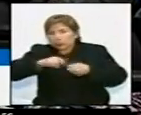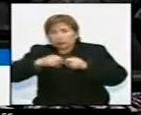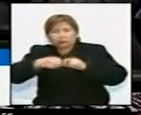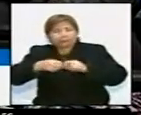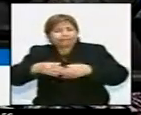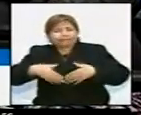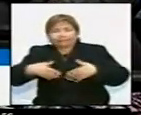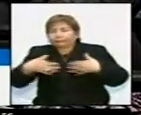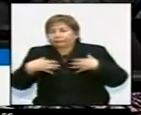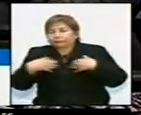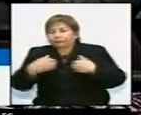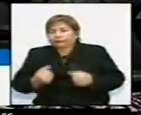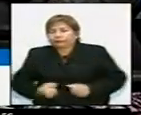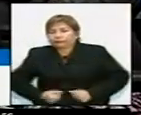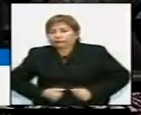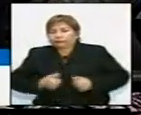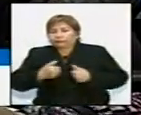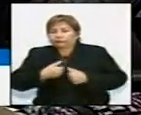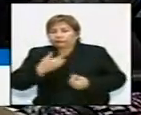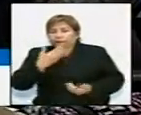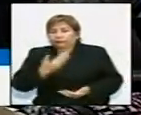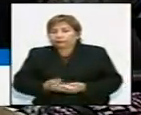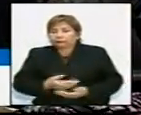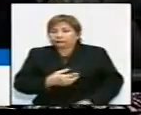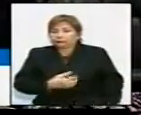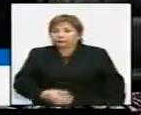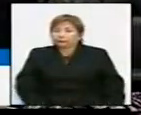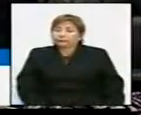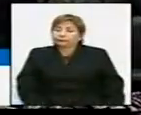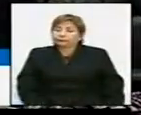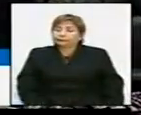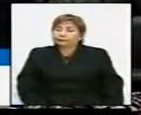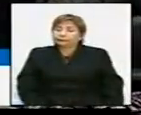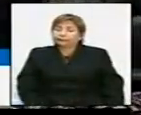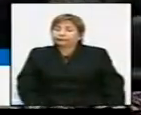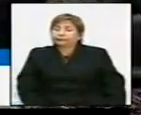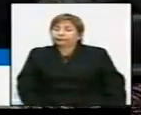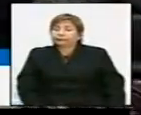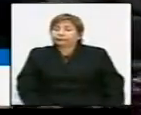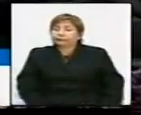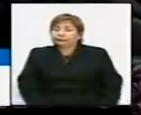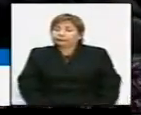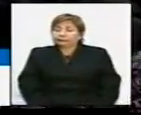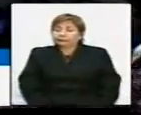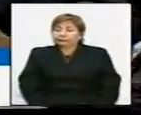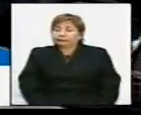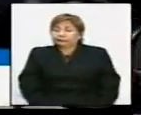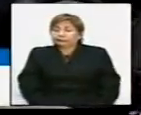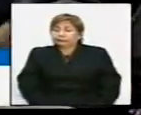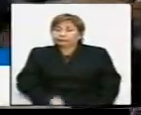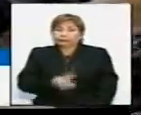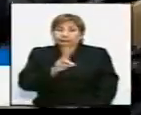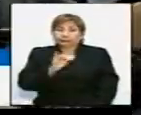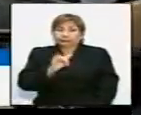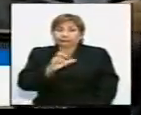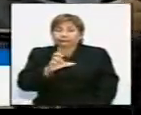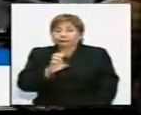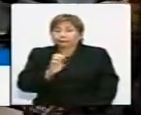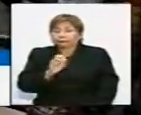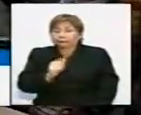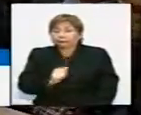imposible a veces salvarles la vida. Muchas gracias, presidenta. Por alusión al congresista Luis López Vilela.